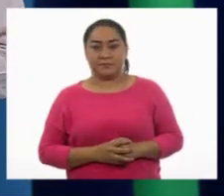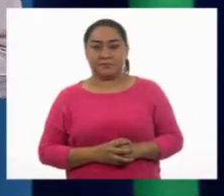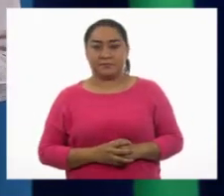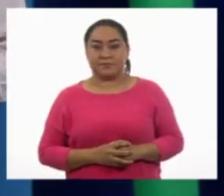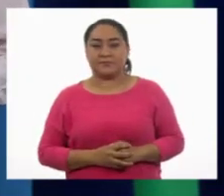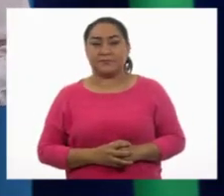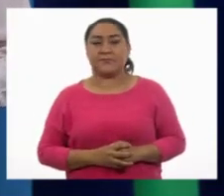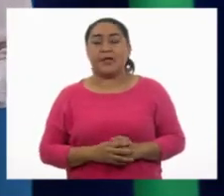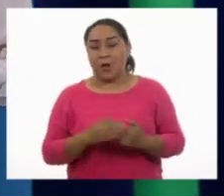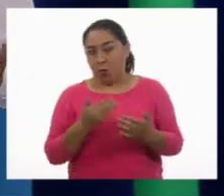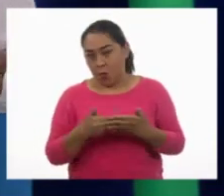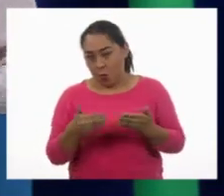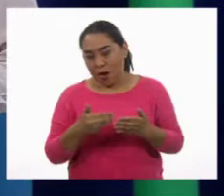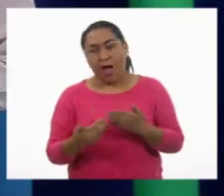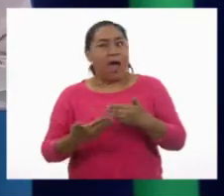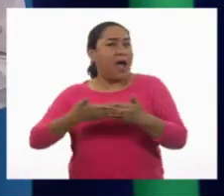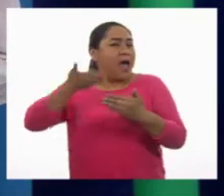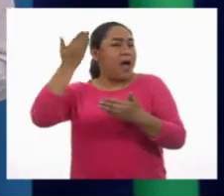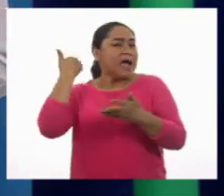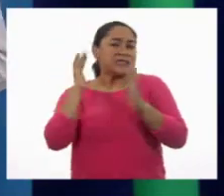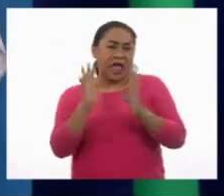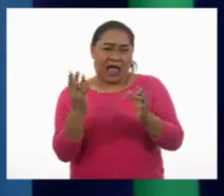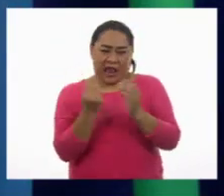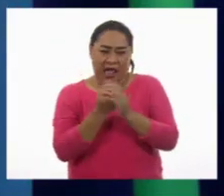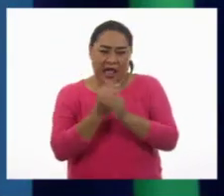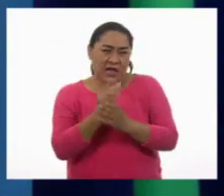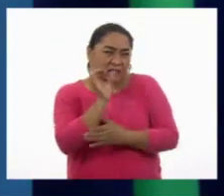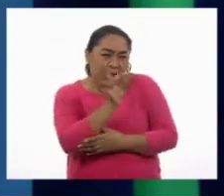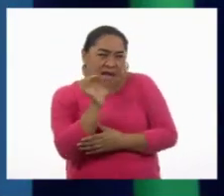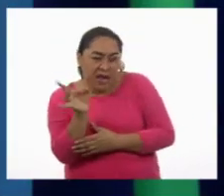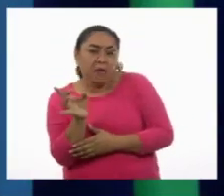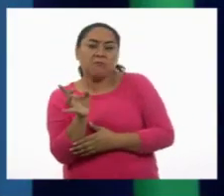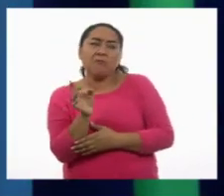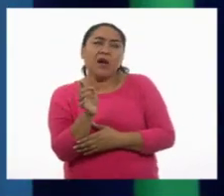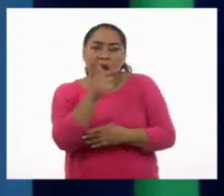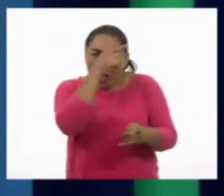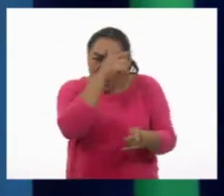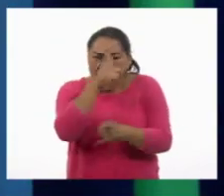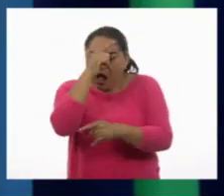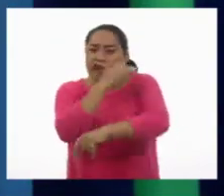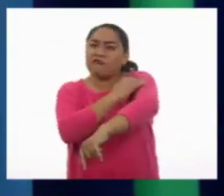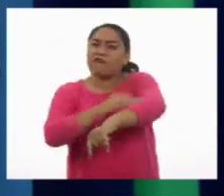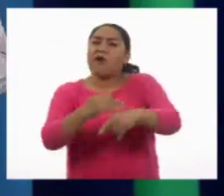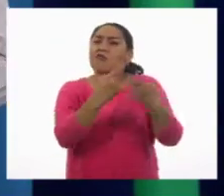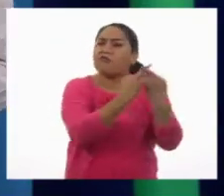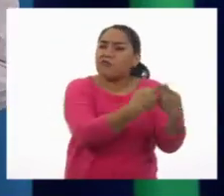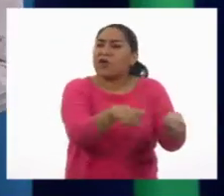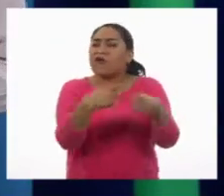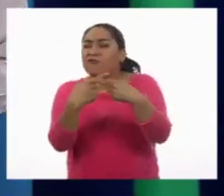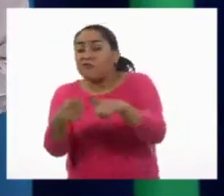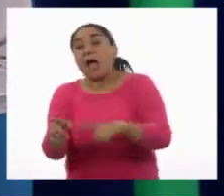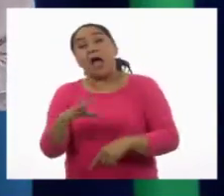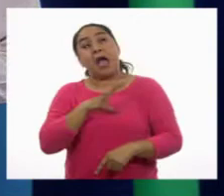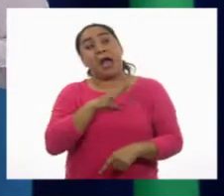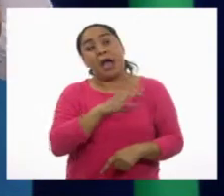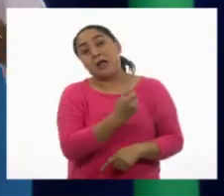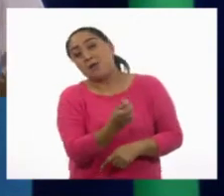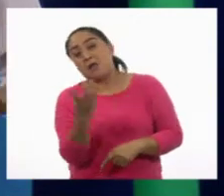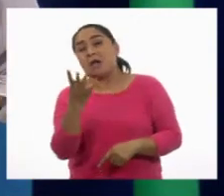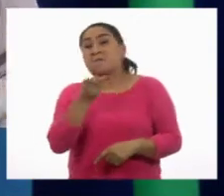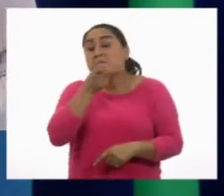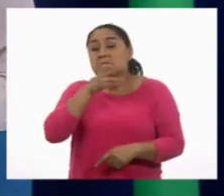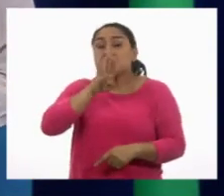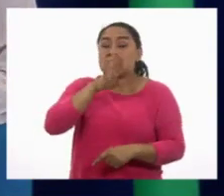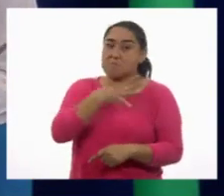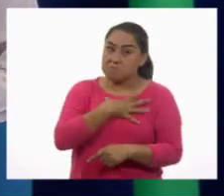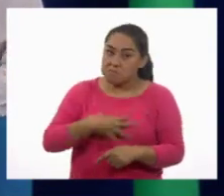Como ya hemos visto en programas anteriores, existen distintos tipos de familias, algunas formadas por padres e hijos, otras que